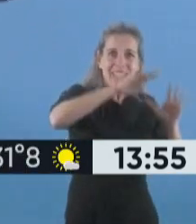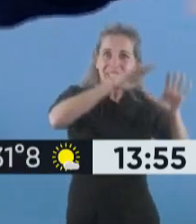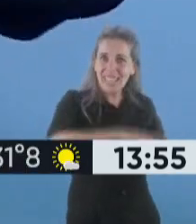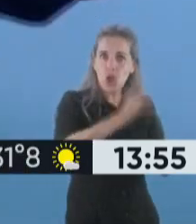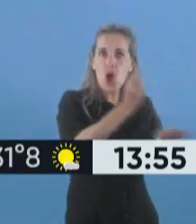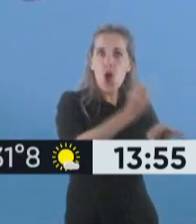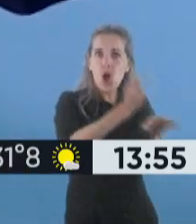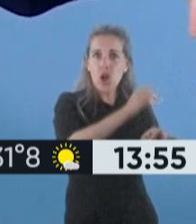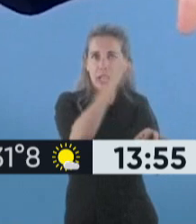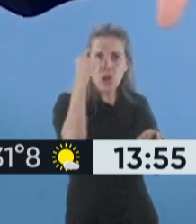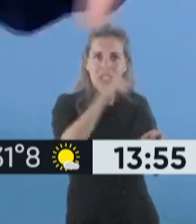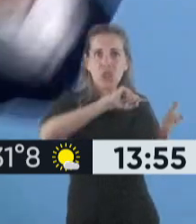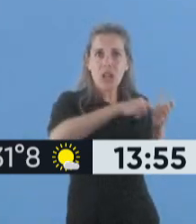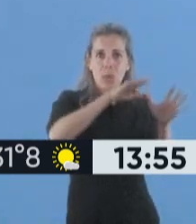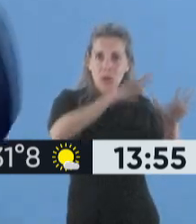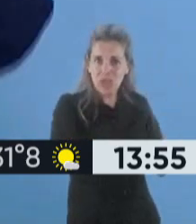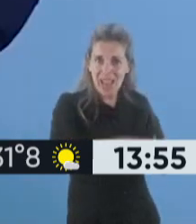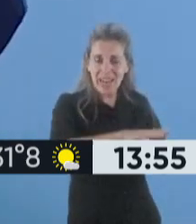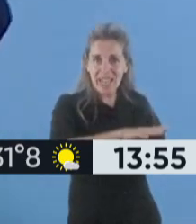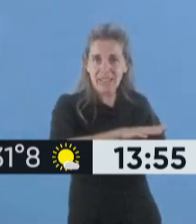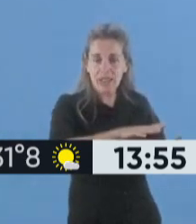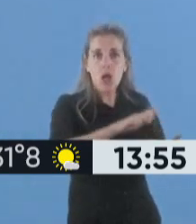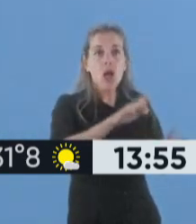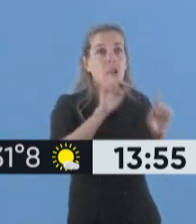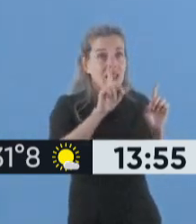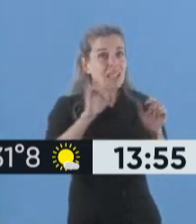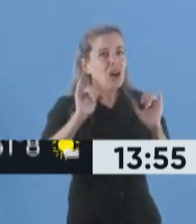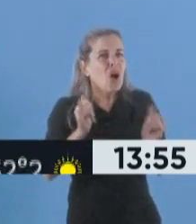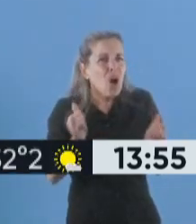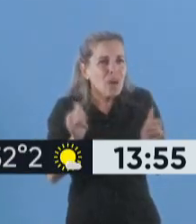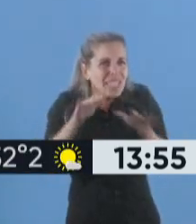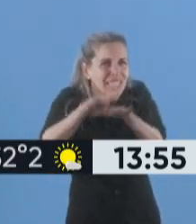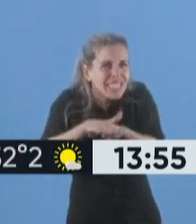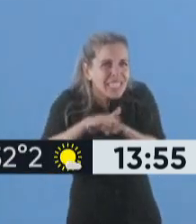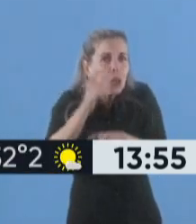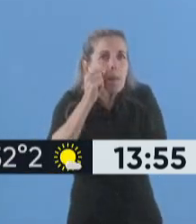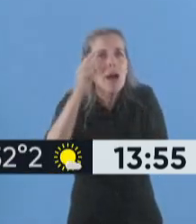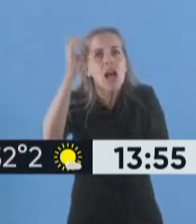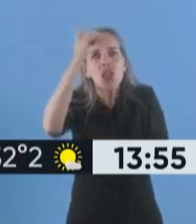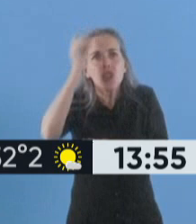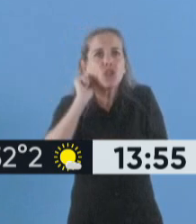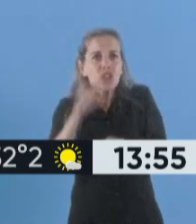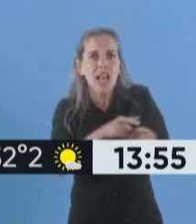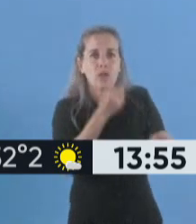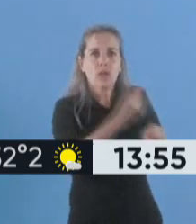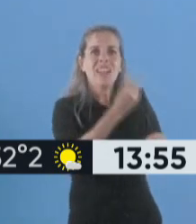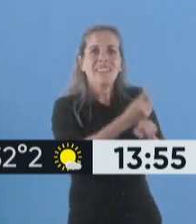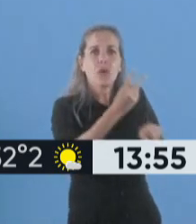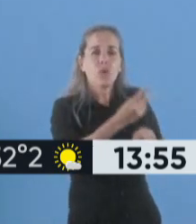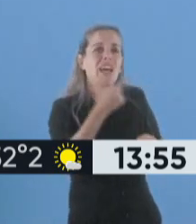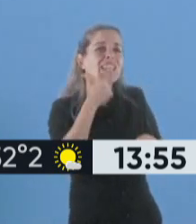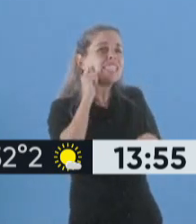se desprendió de su propia familia, 12 años, terminó su colegio secundario a los 17 y ahí